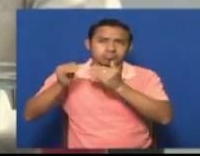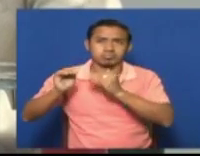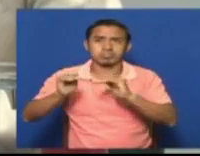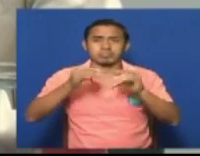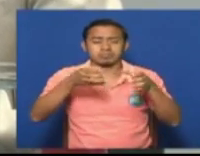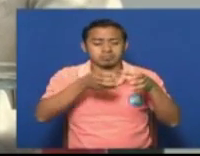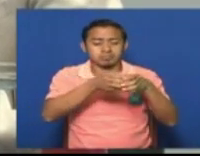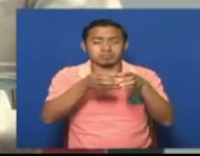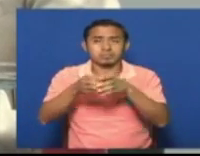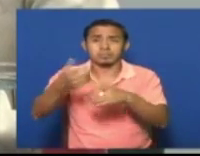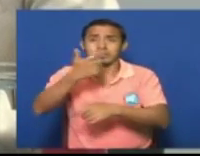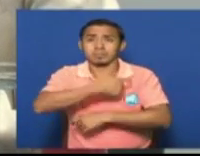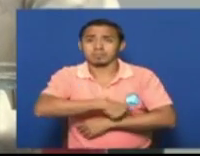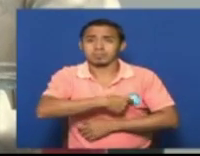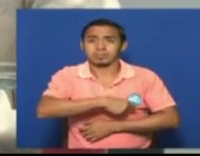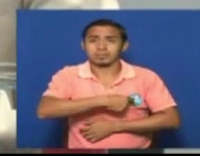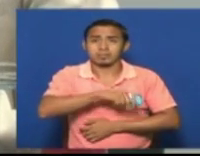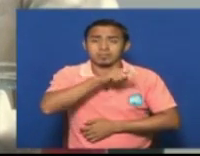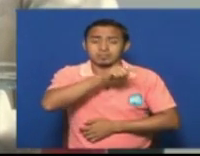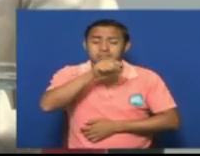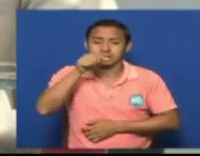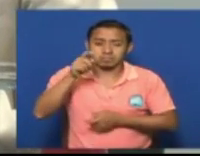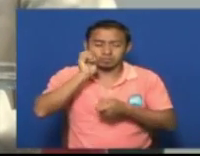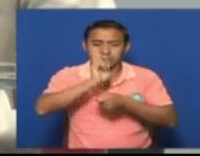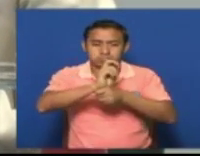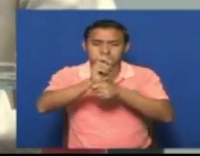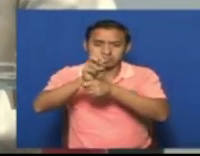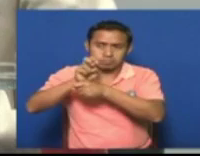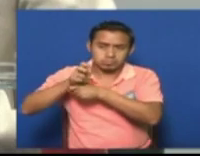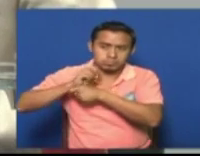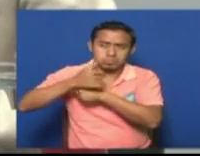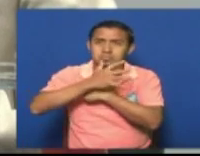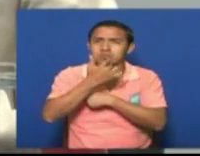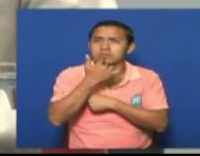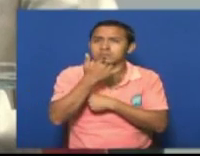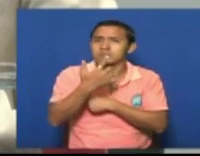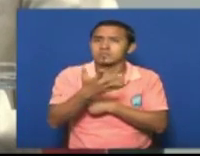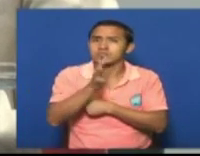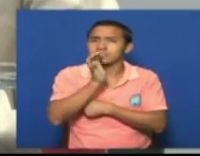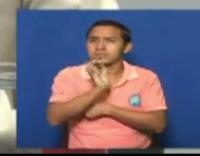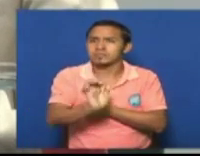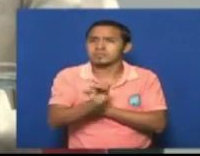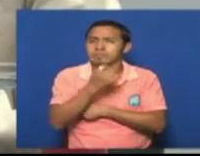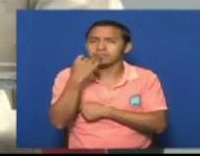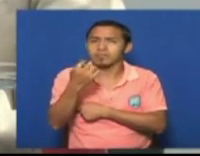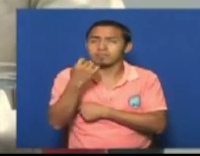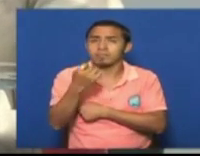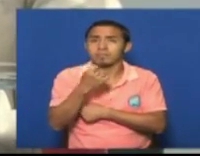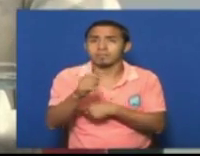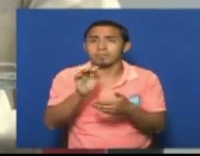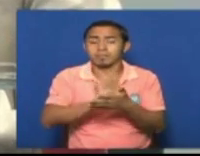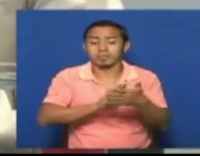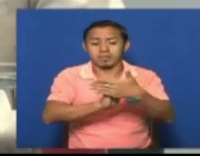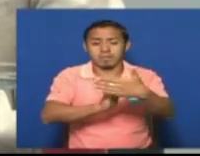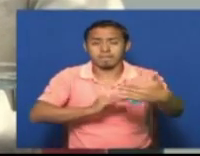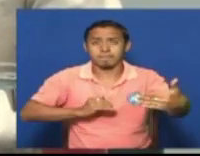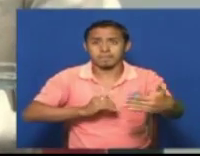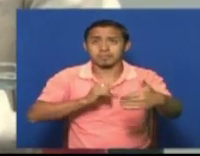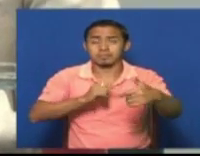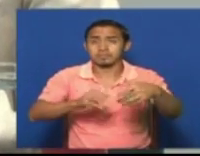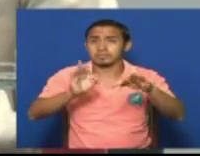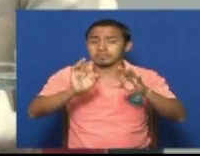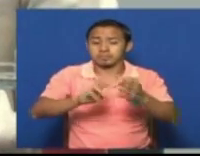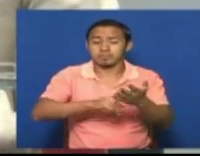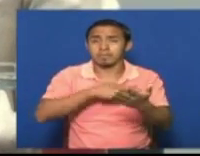comunidad escuela escuela se han dado monitoreando cuáles son los niños que no están inscritos y se les ha garantizado de forma